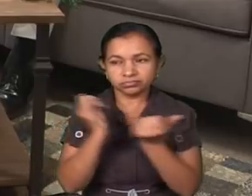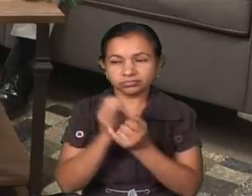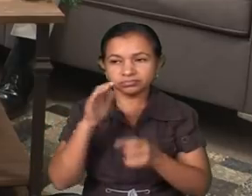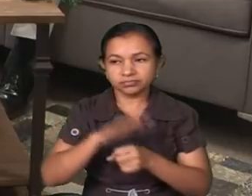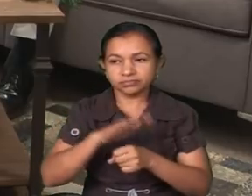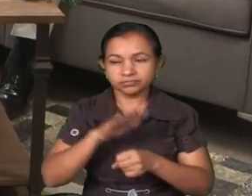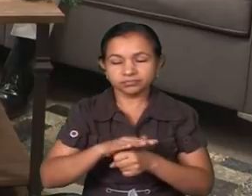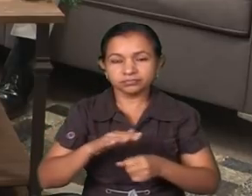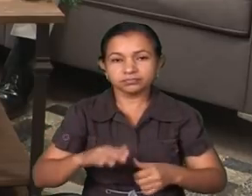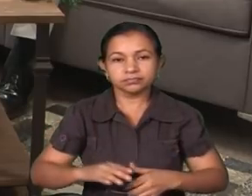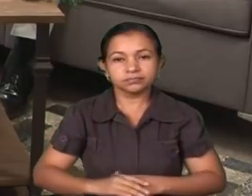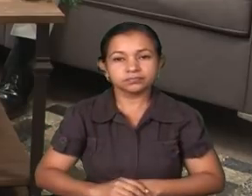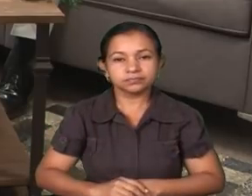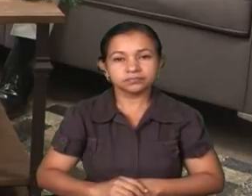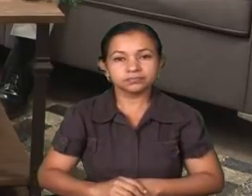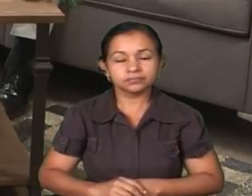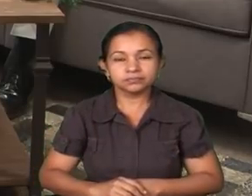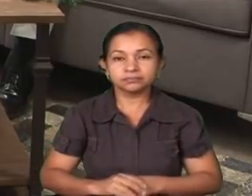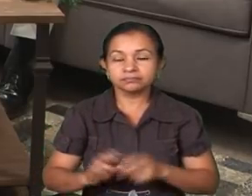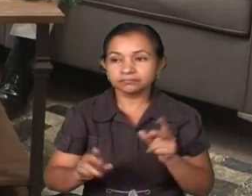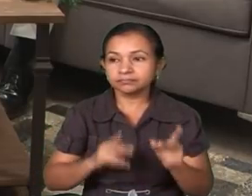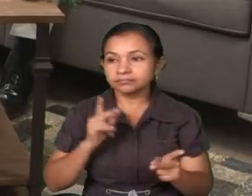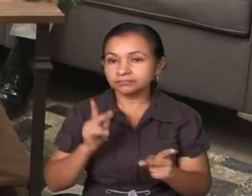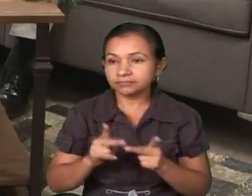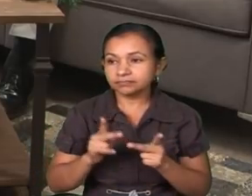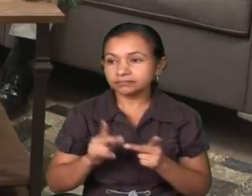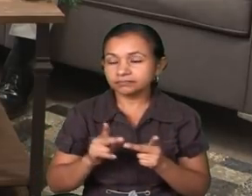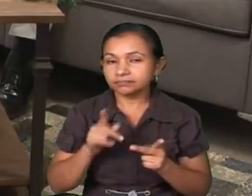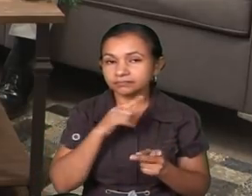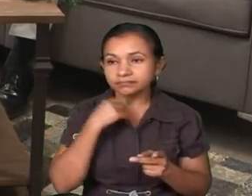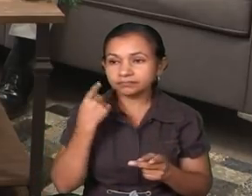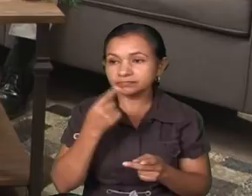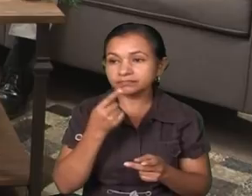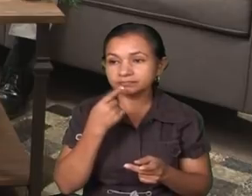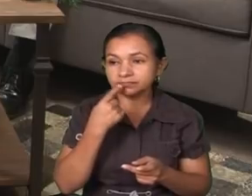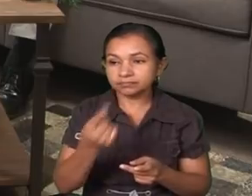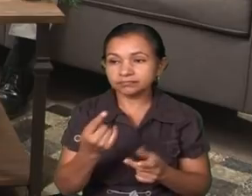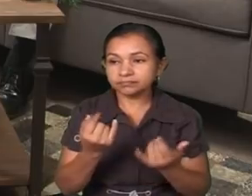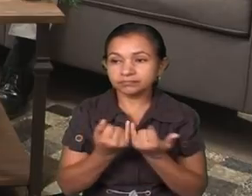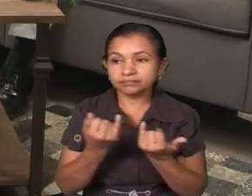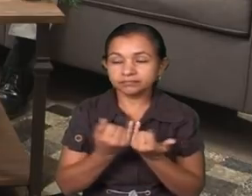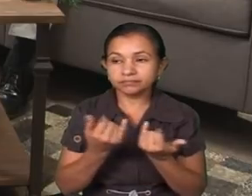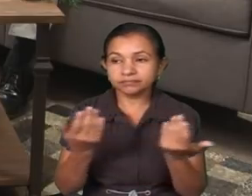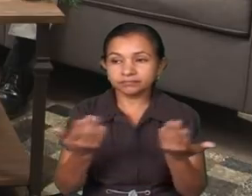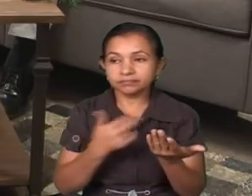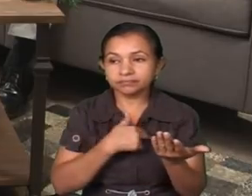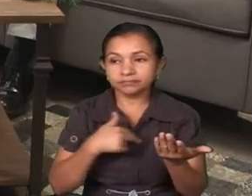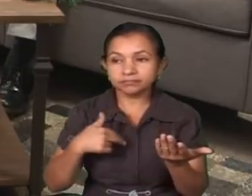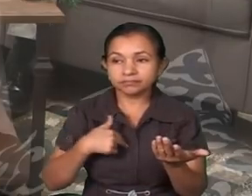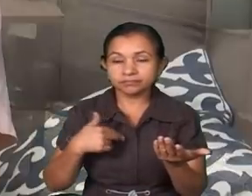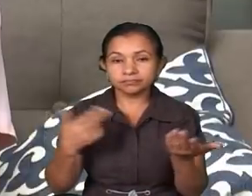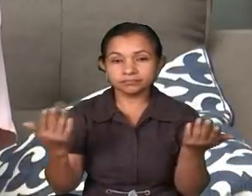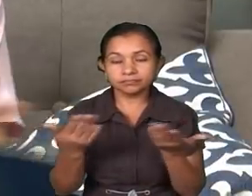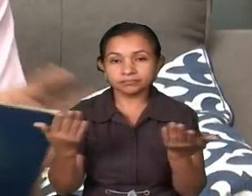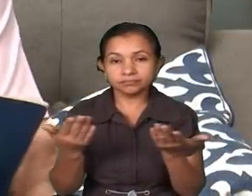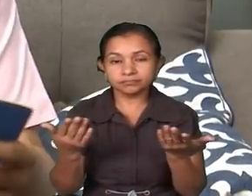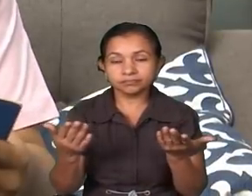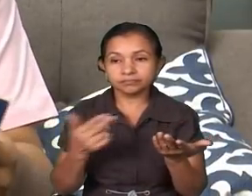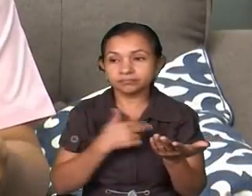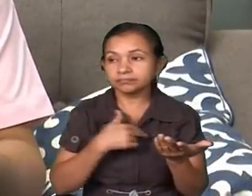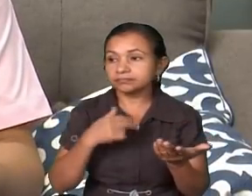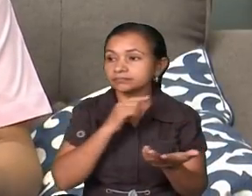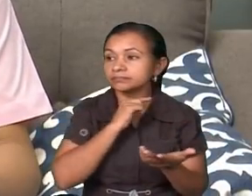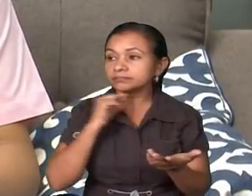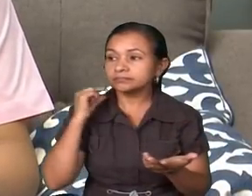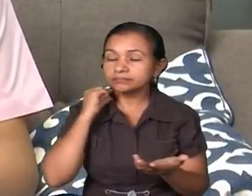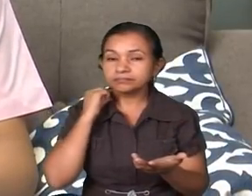Comandante, muy controversial a partir de esta realidad lo que ocurrió, lo que usted está planteando, lo que ocurrió con un sacerdote que